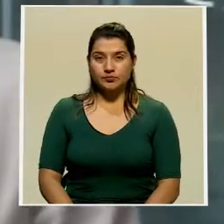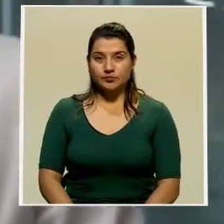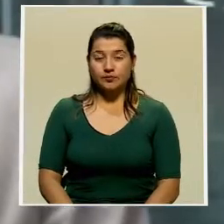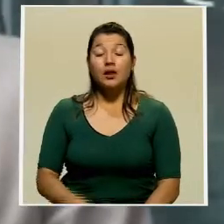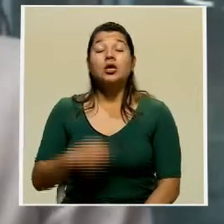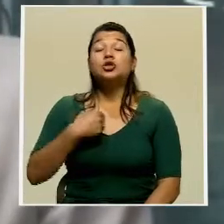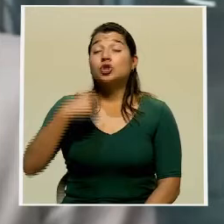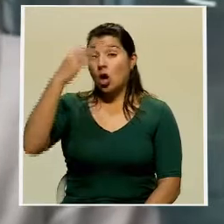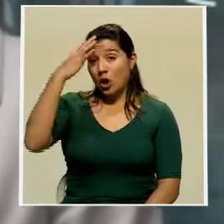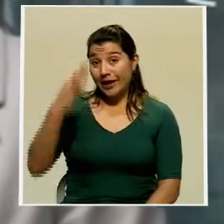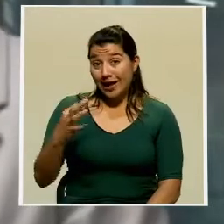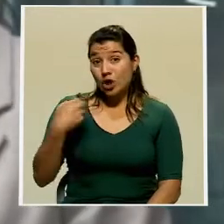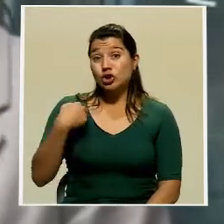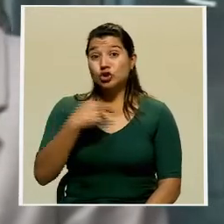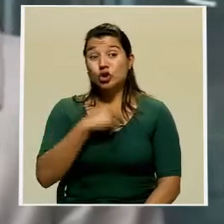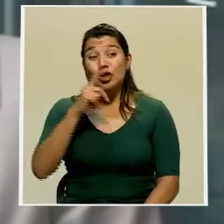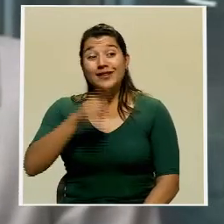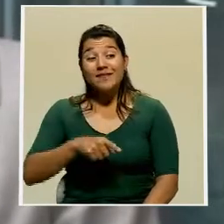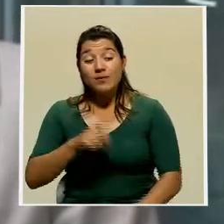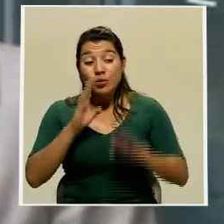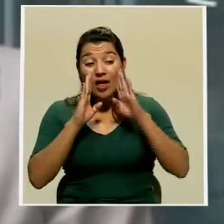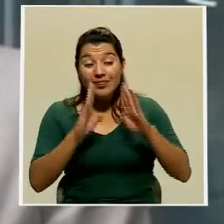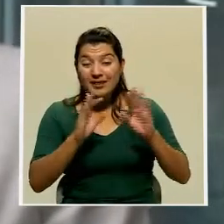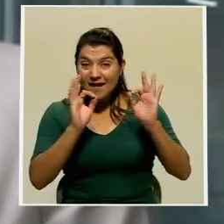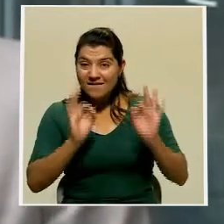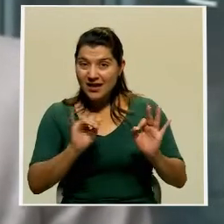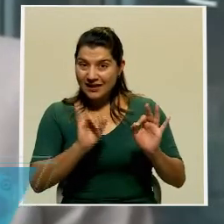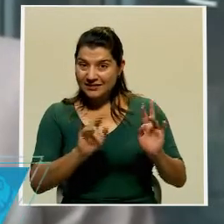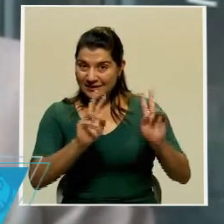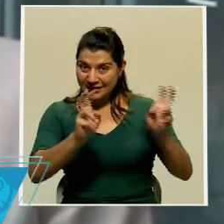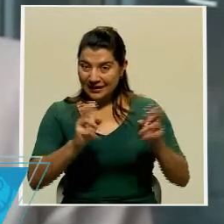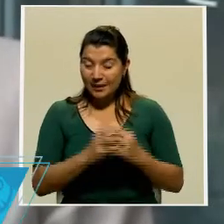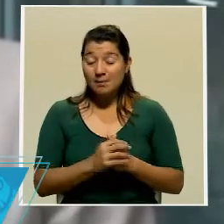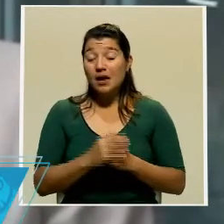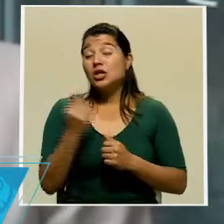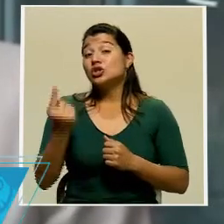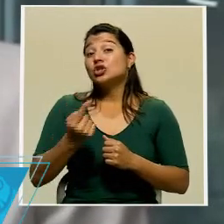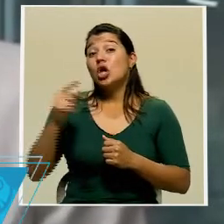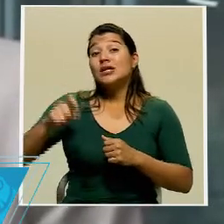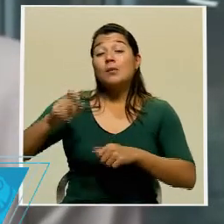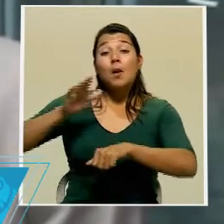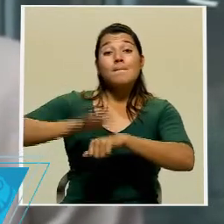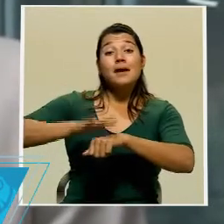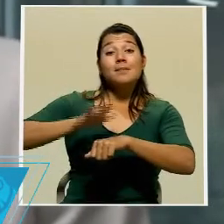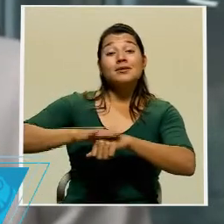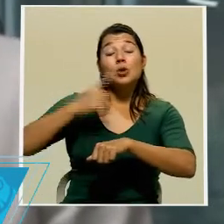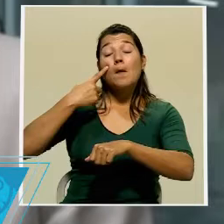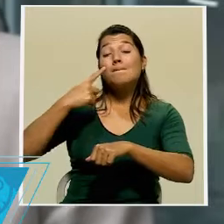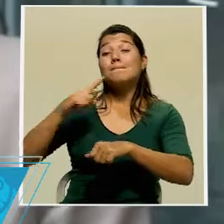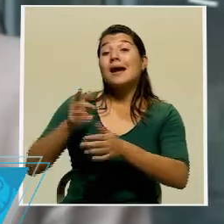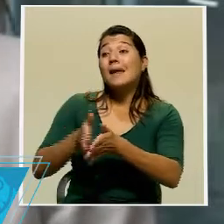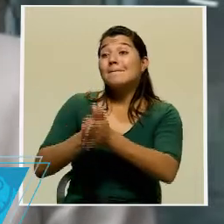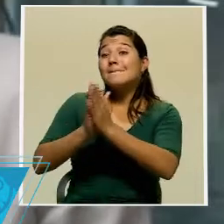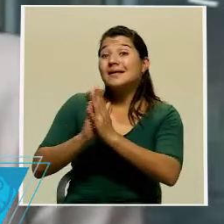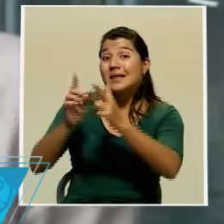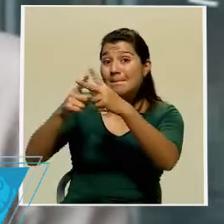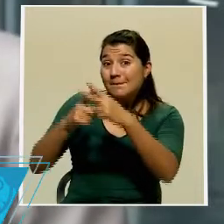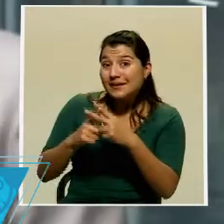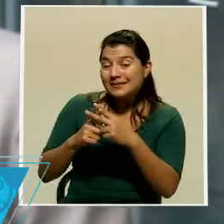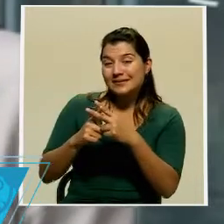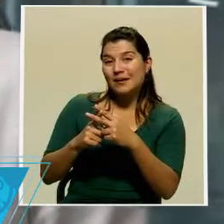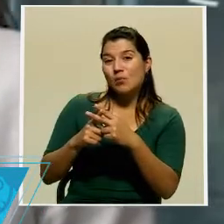Sí, yo creo que hay que revisar bien ese detalle. Nada más una autorización para deuda interna es muchísimo dinero,